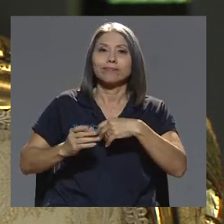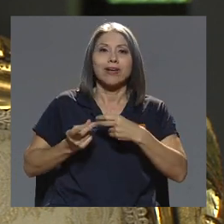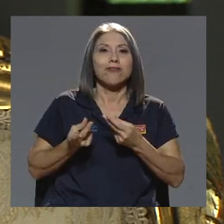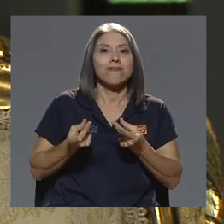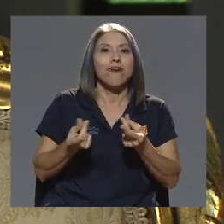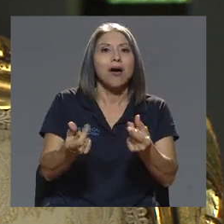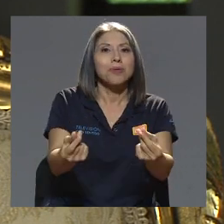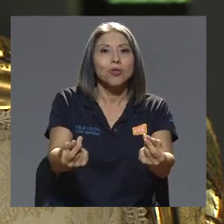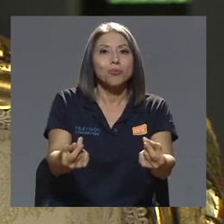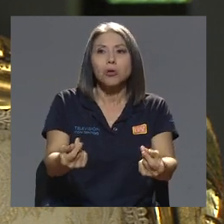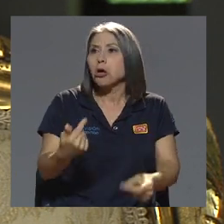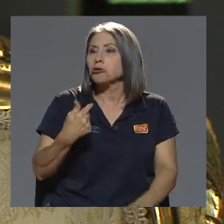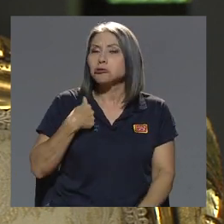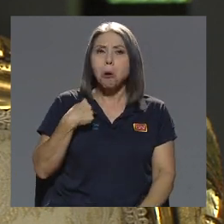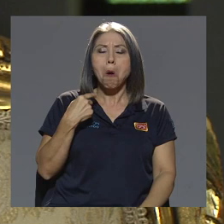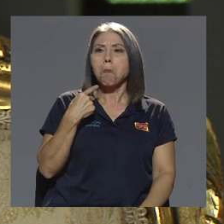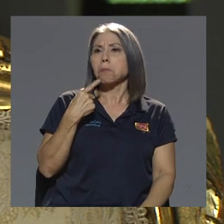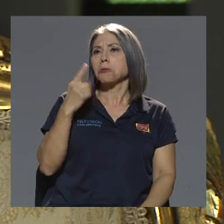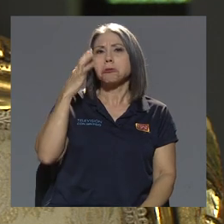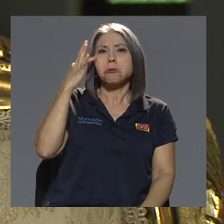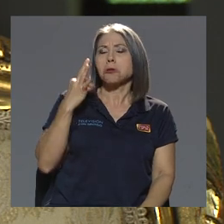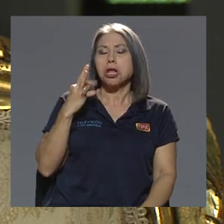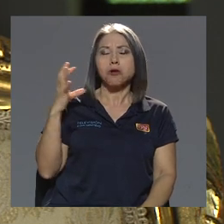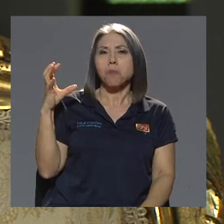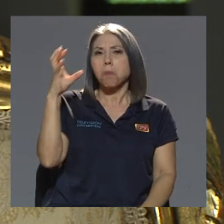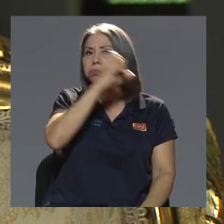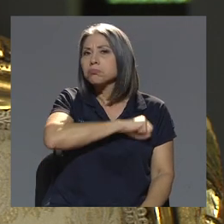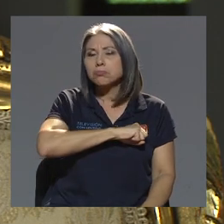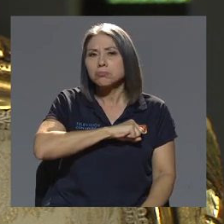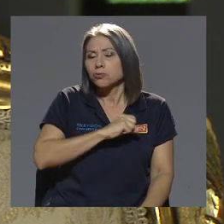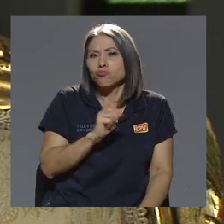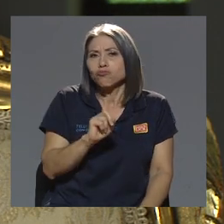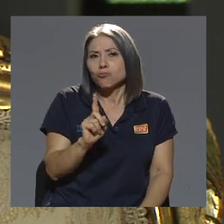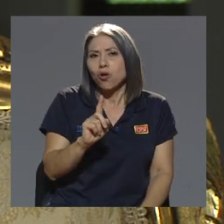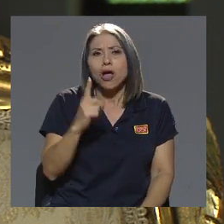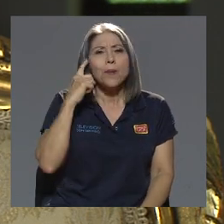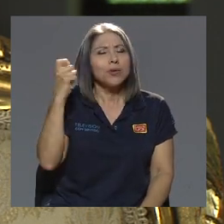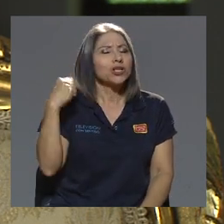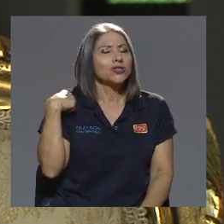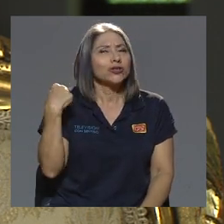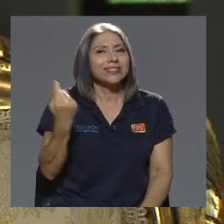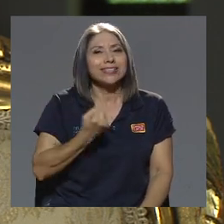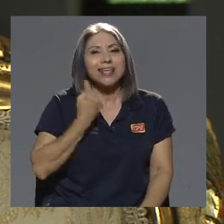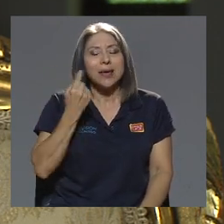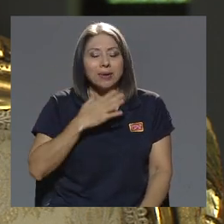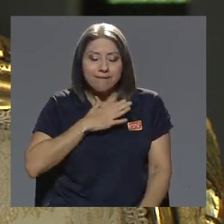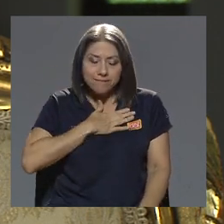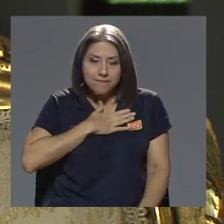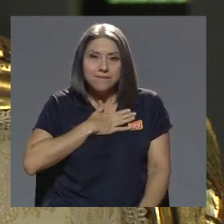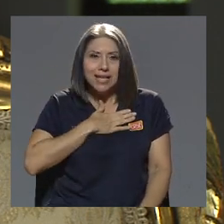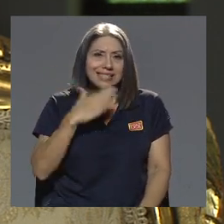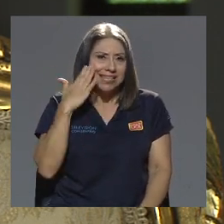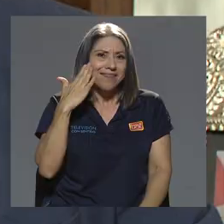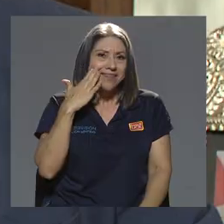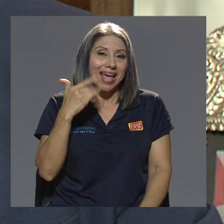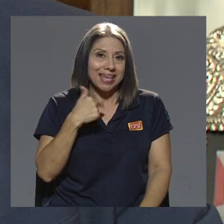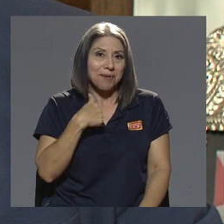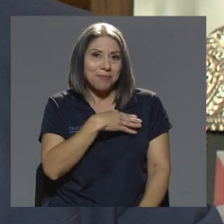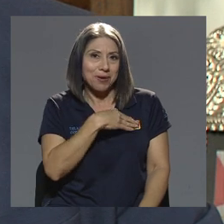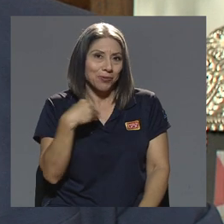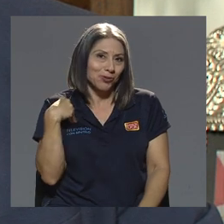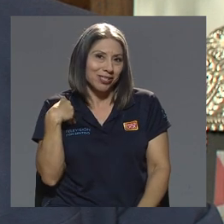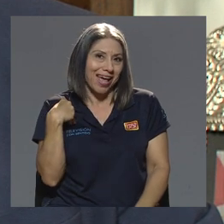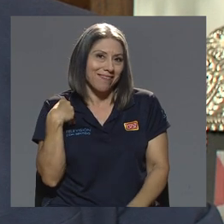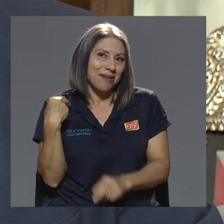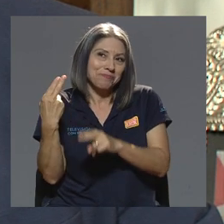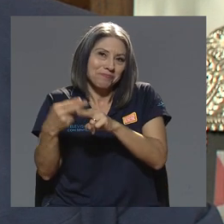que yo no vi venir porque... Yo siempre en el fondo sabía que a mí me gustaba, como le decía